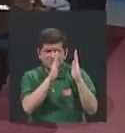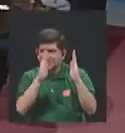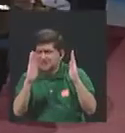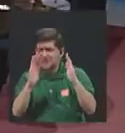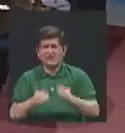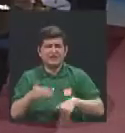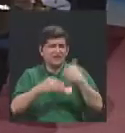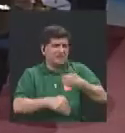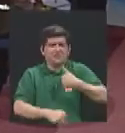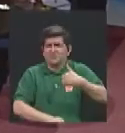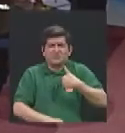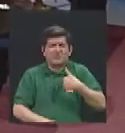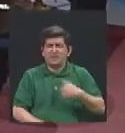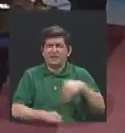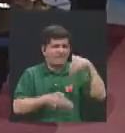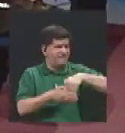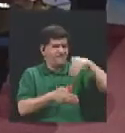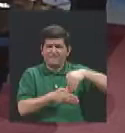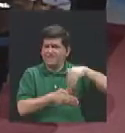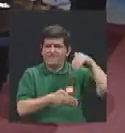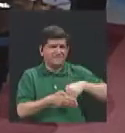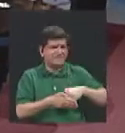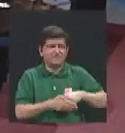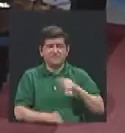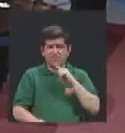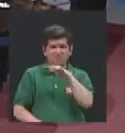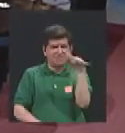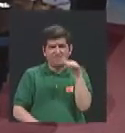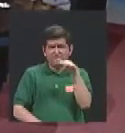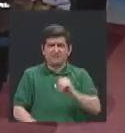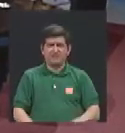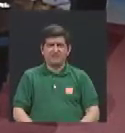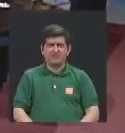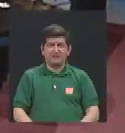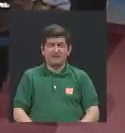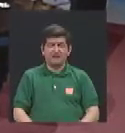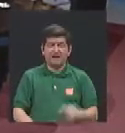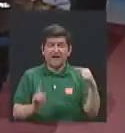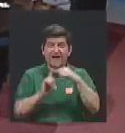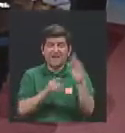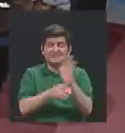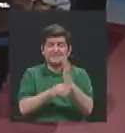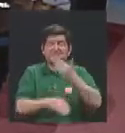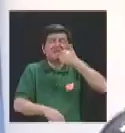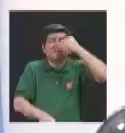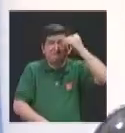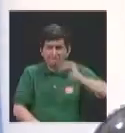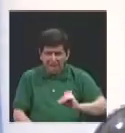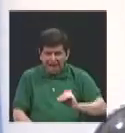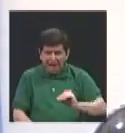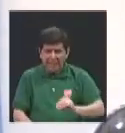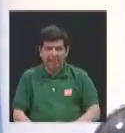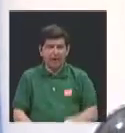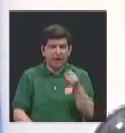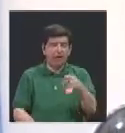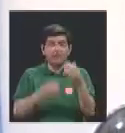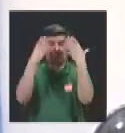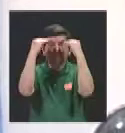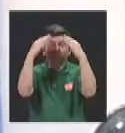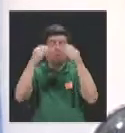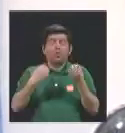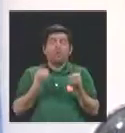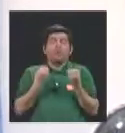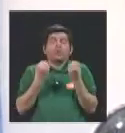tiene una cinematografía, luego no tiene un registro de la realidad, porque hasta las películas